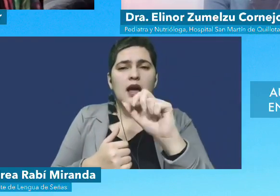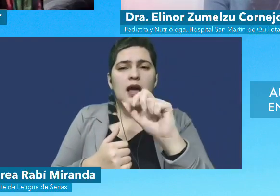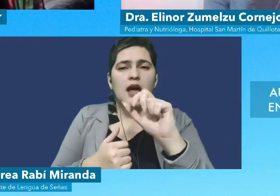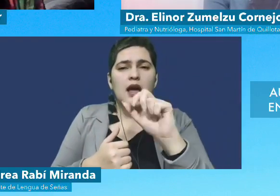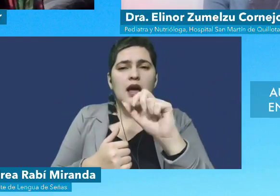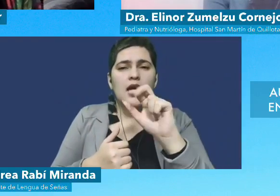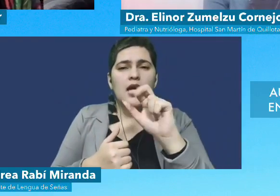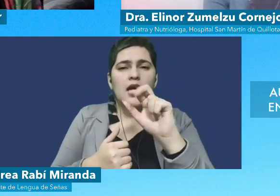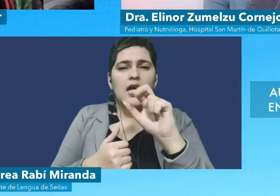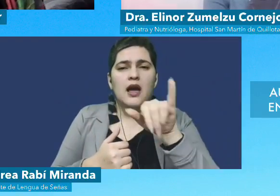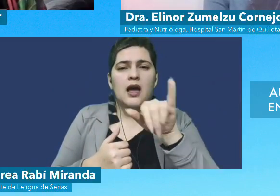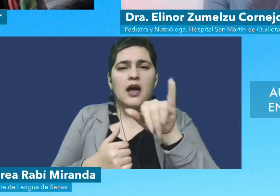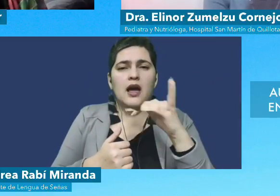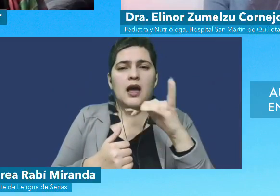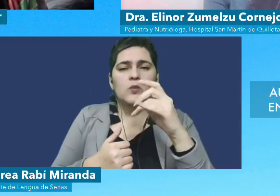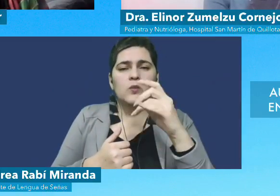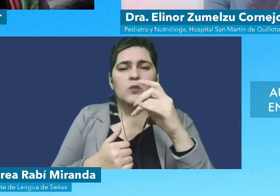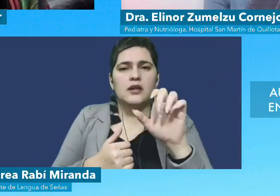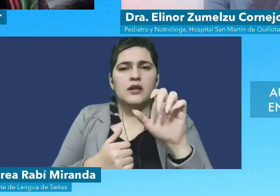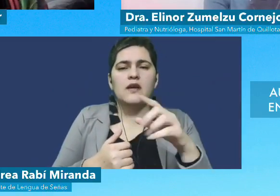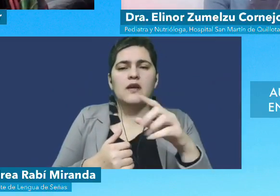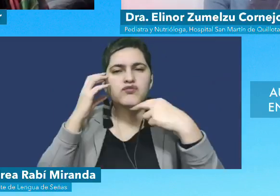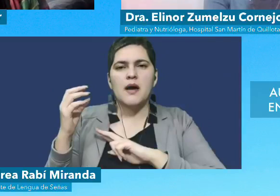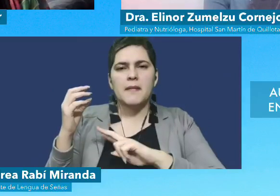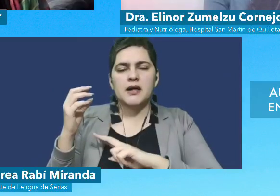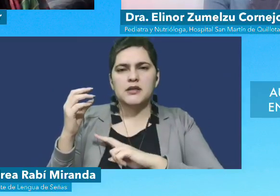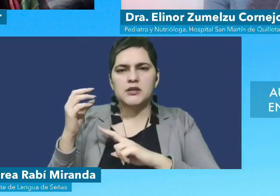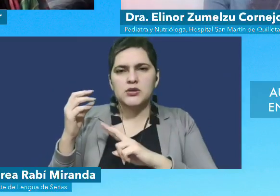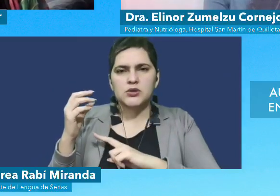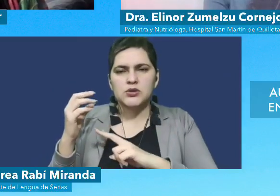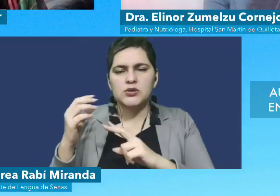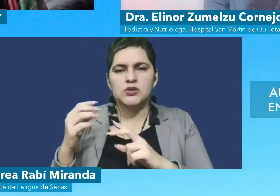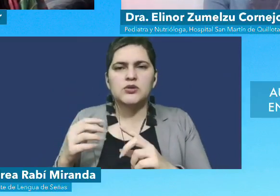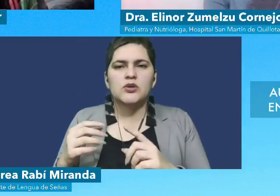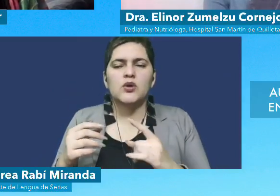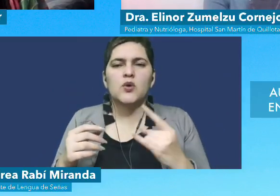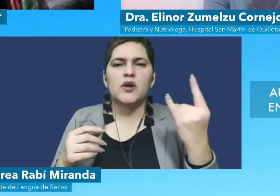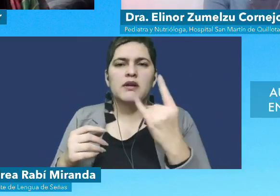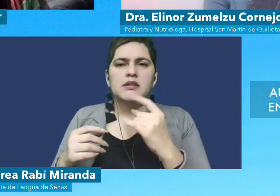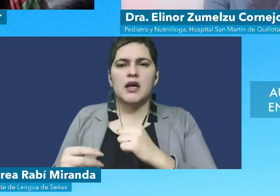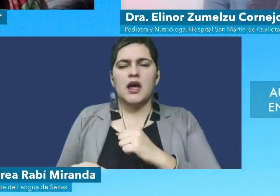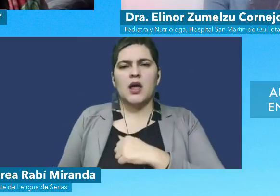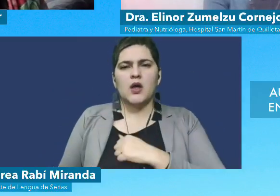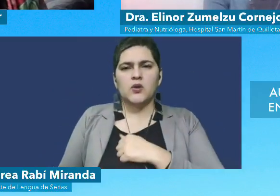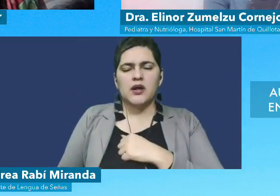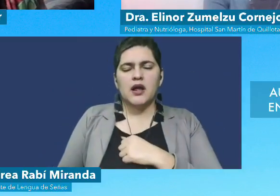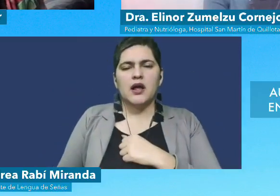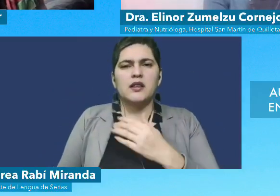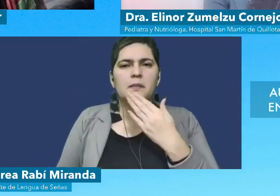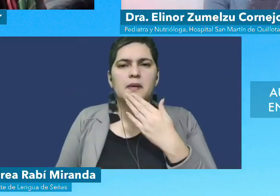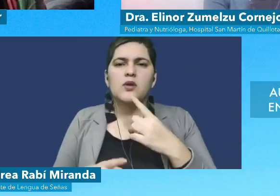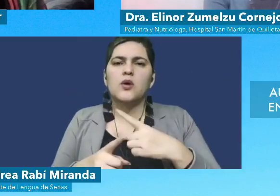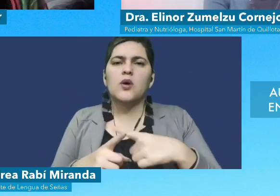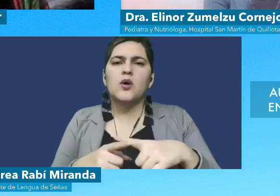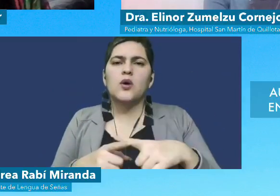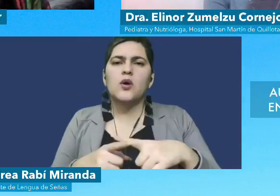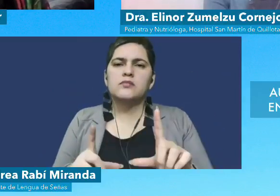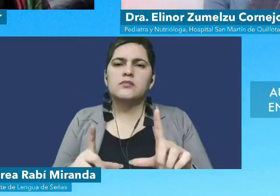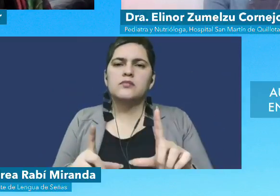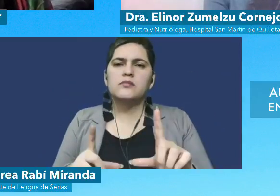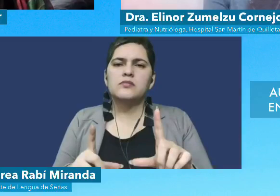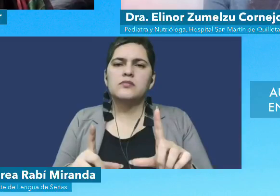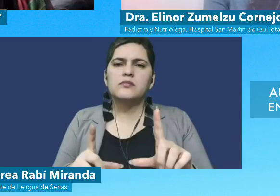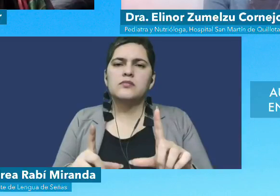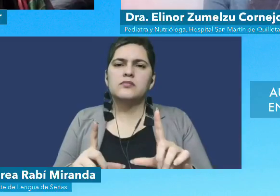Personas con Trastorno de la Comunicación y del Lenguaje de la Pontificia Universidad Católica de Valparaíso, y tiene postítulo también en fonología de la Universidad de Granma,